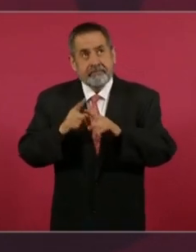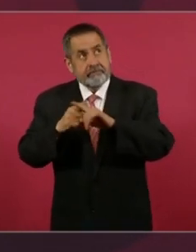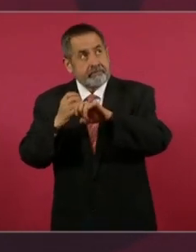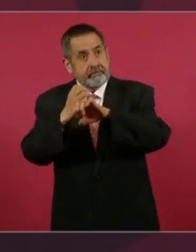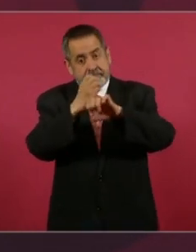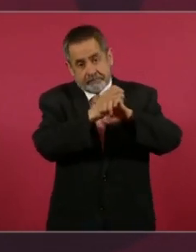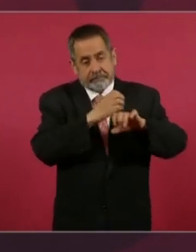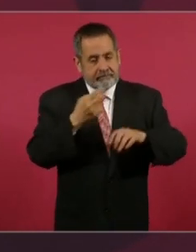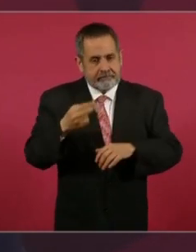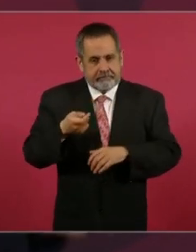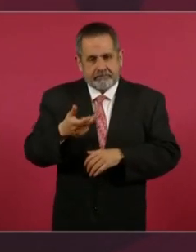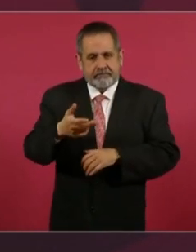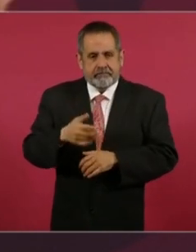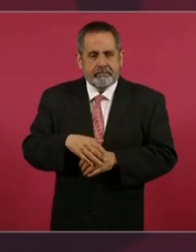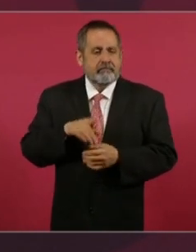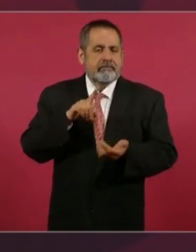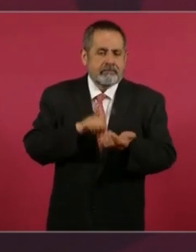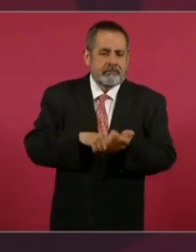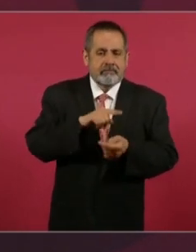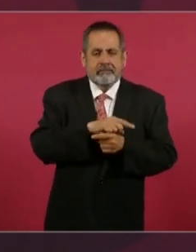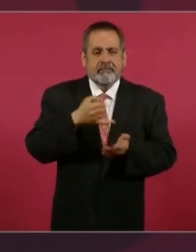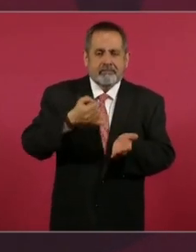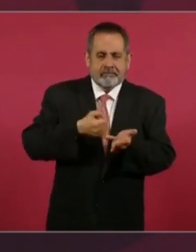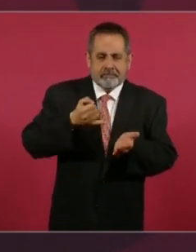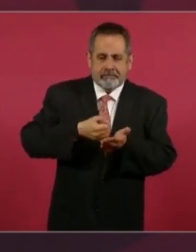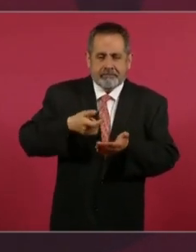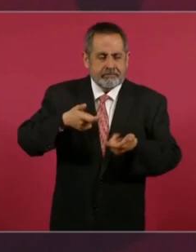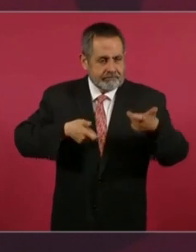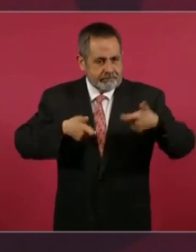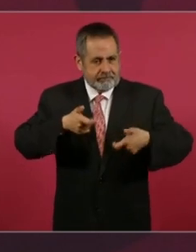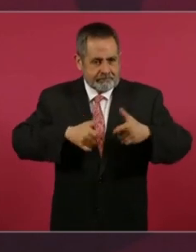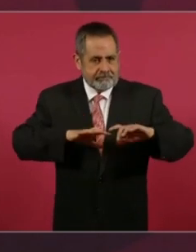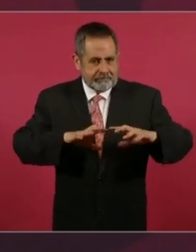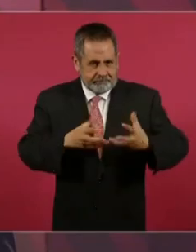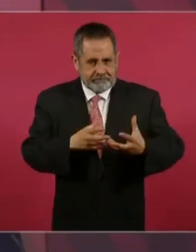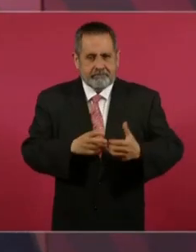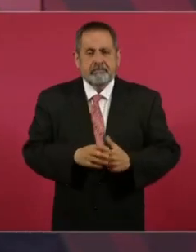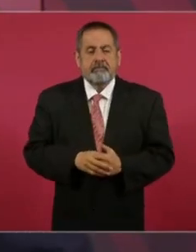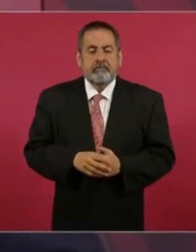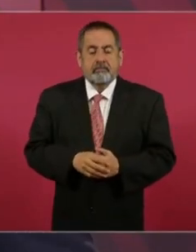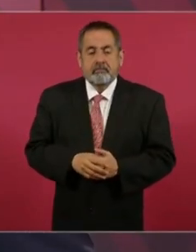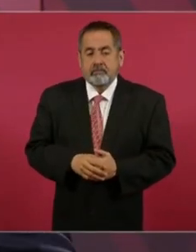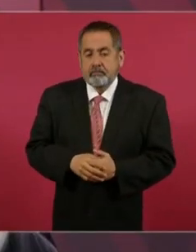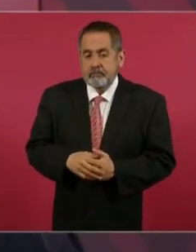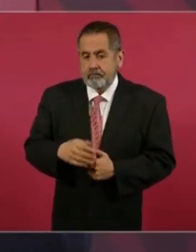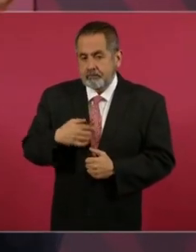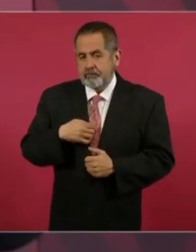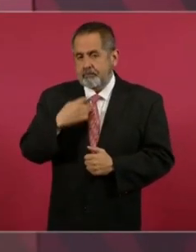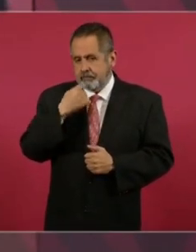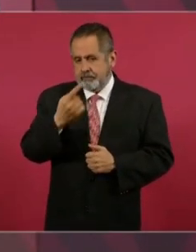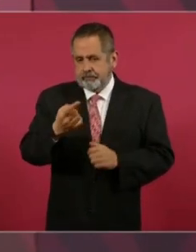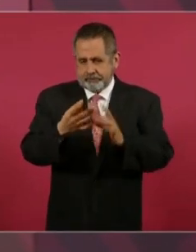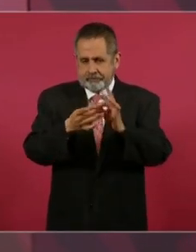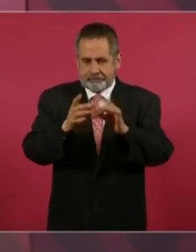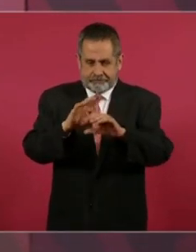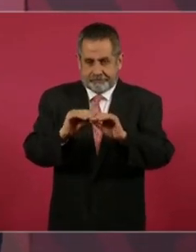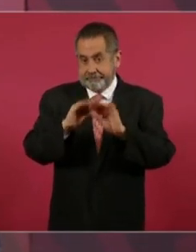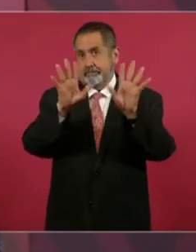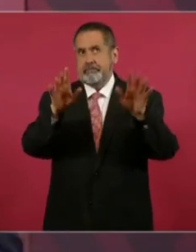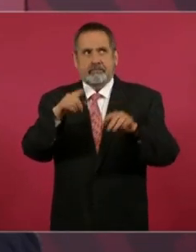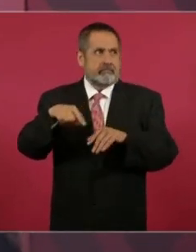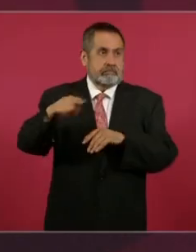estados, donde se cobran los impuestos. Y dije, nada más lo aclaro para que no vayan a